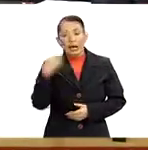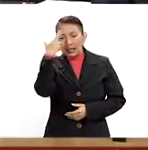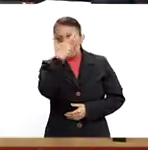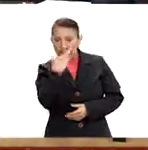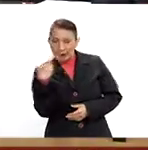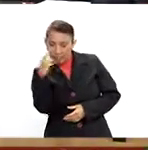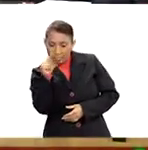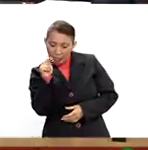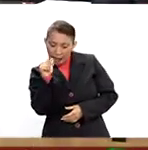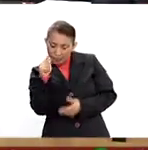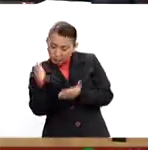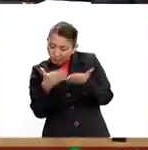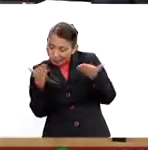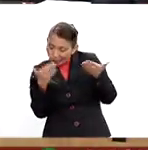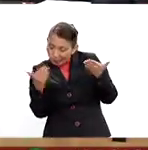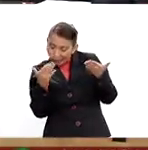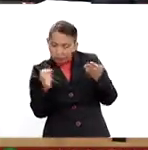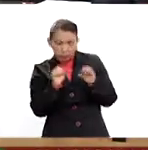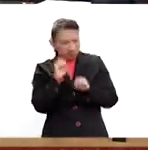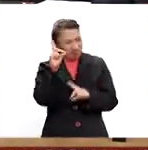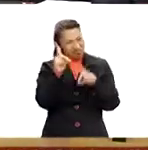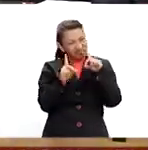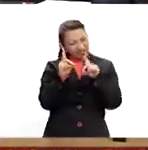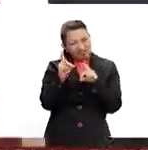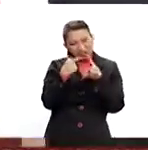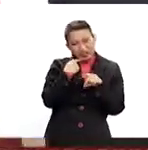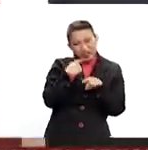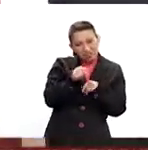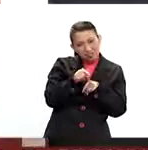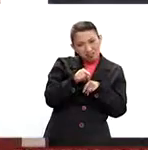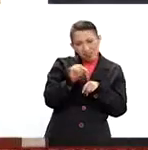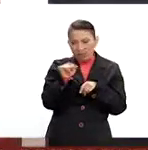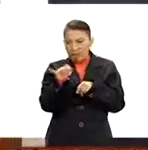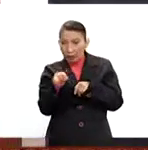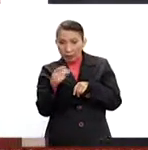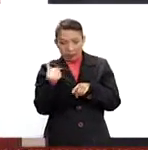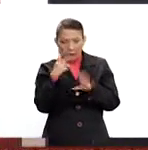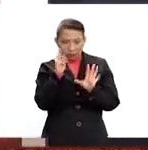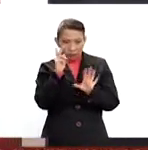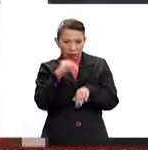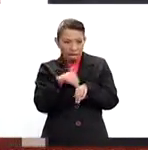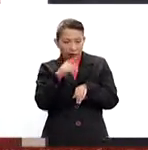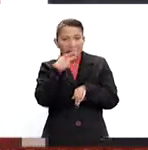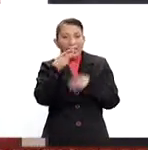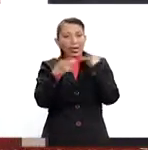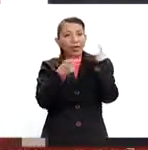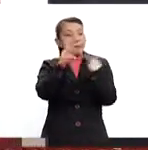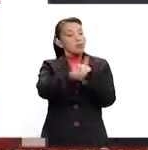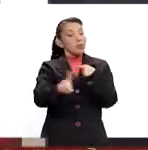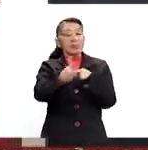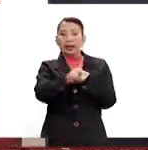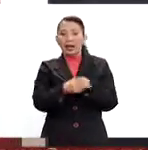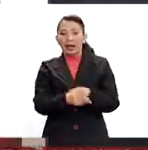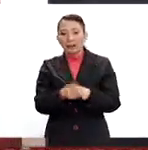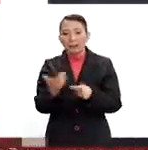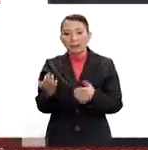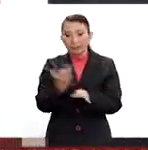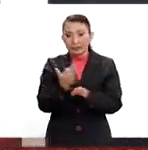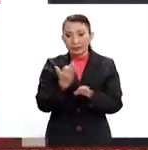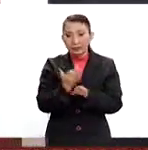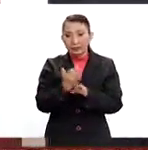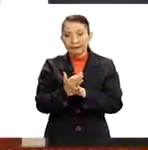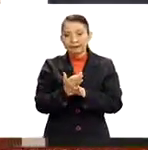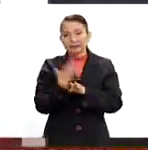Tratado de Libre Comercio, no queda claro también que sea su mandato. Bueno, irónicamente, para la argumentación pública, que es lo que están cuestionando hoy